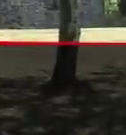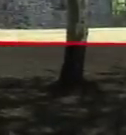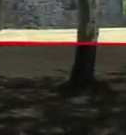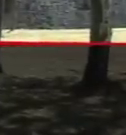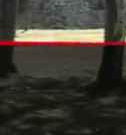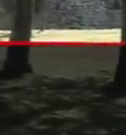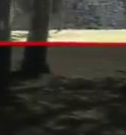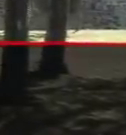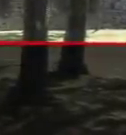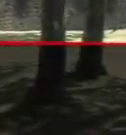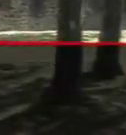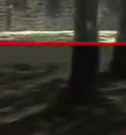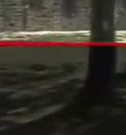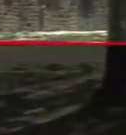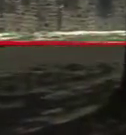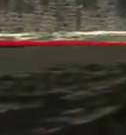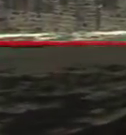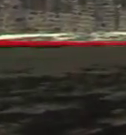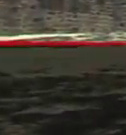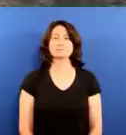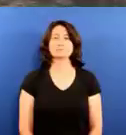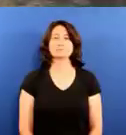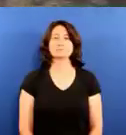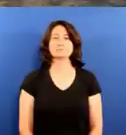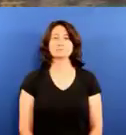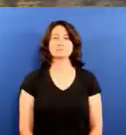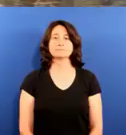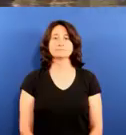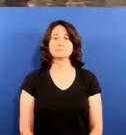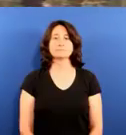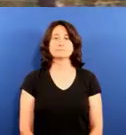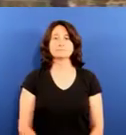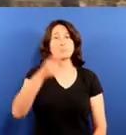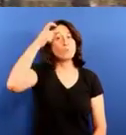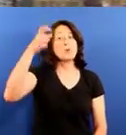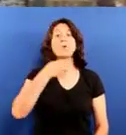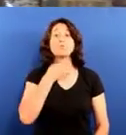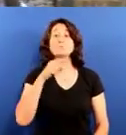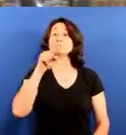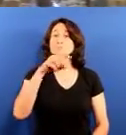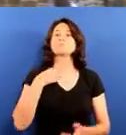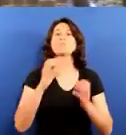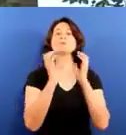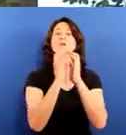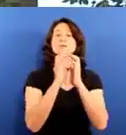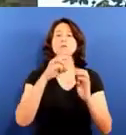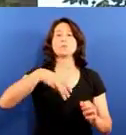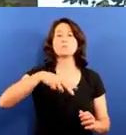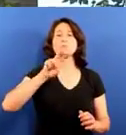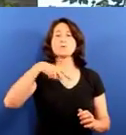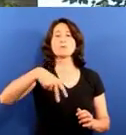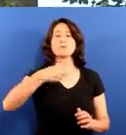La Diputación abre el Castillo de Muñatones al público y ofrece un programa de visitas guiadas para todas aquellas personas que deseen conocer